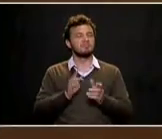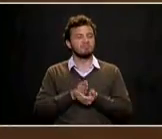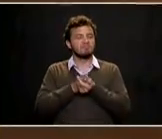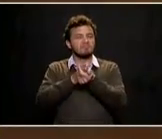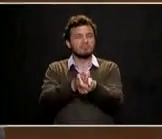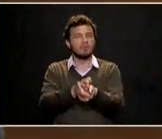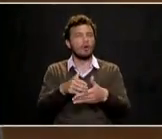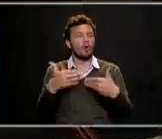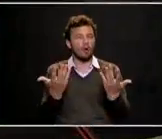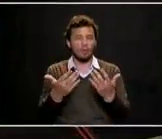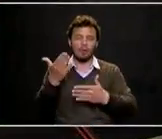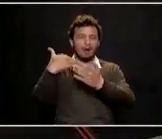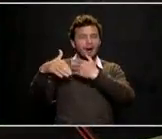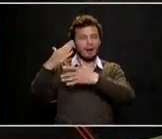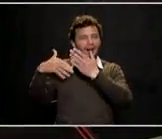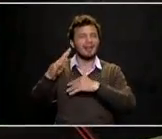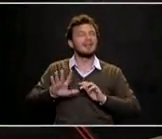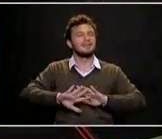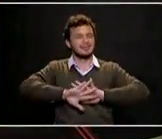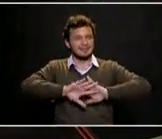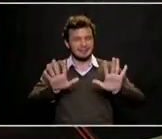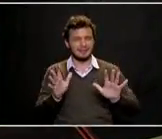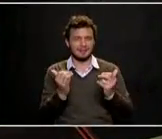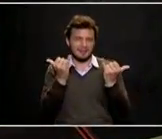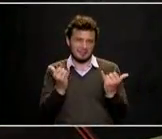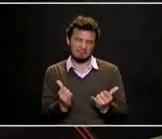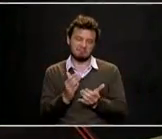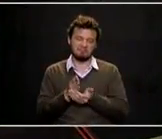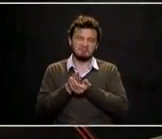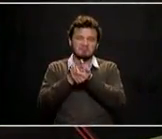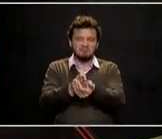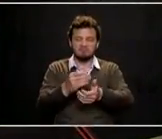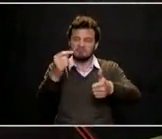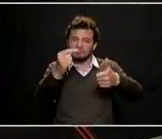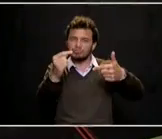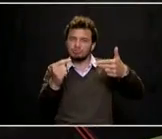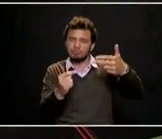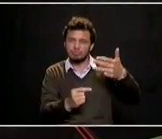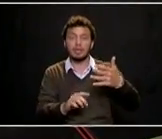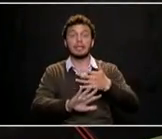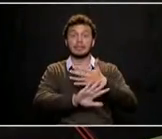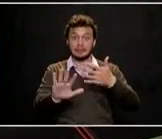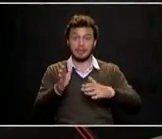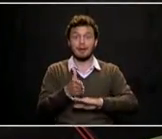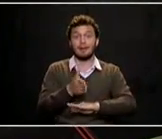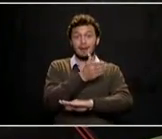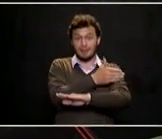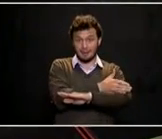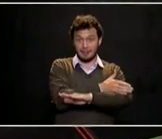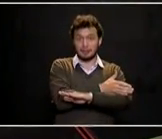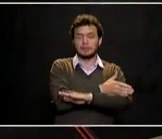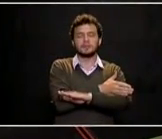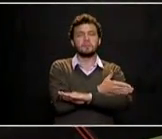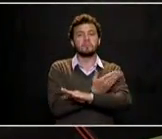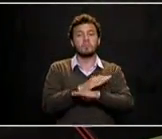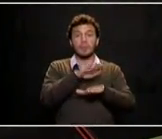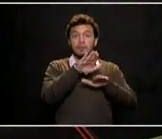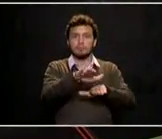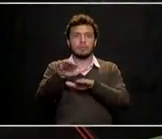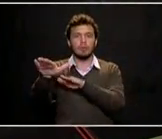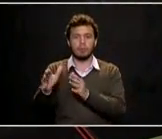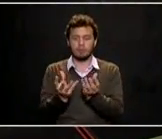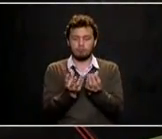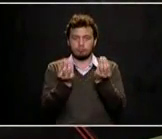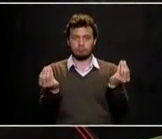les entregó el detalle de esta metodología. Los candidatos fueron divididos en dos grupos de cinco. Los